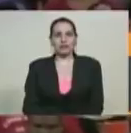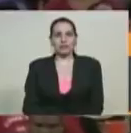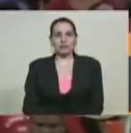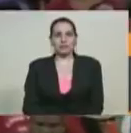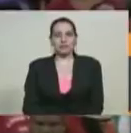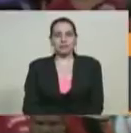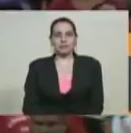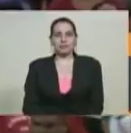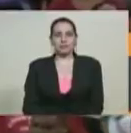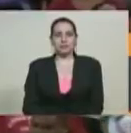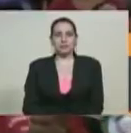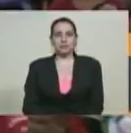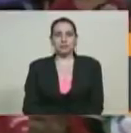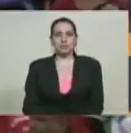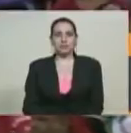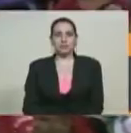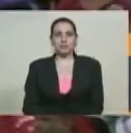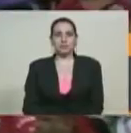Faltan apenas